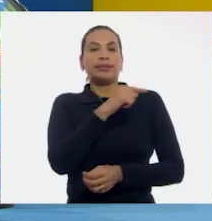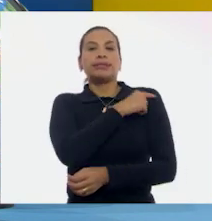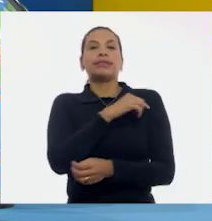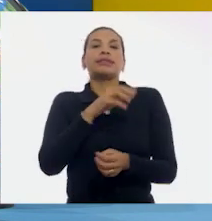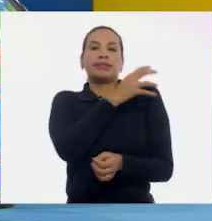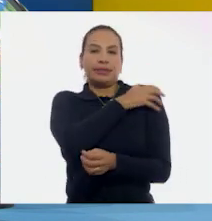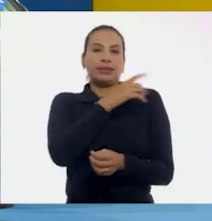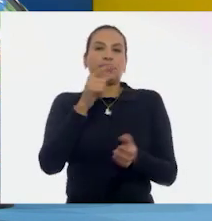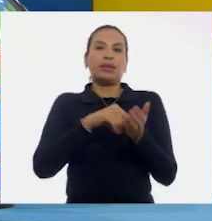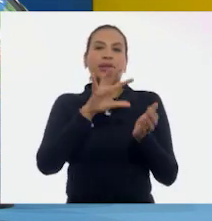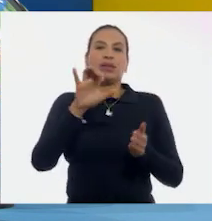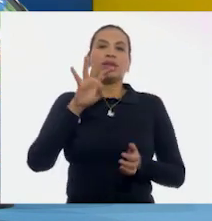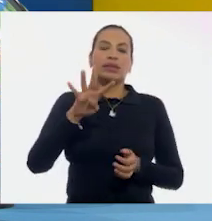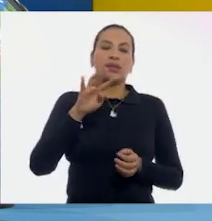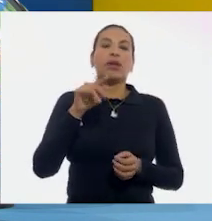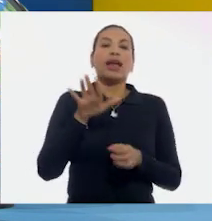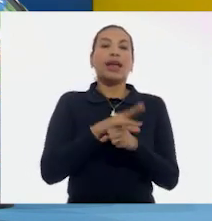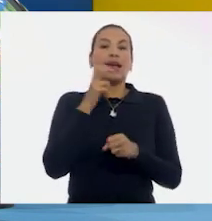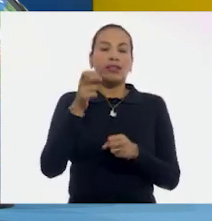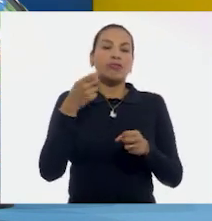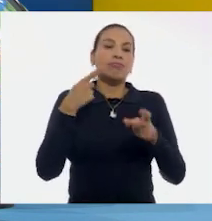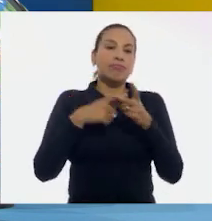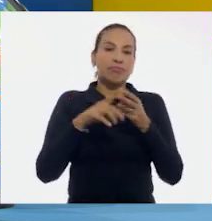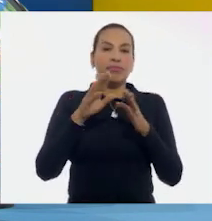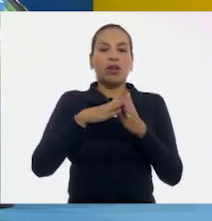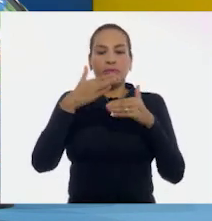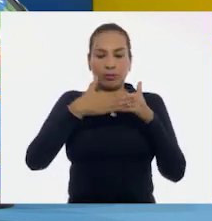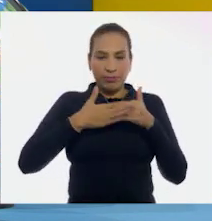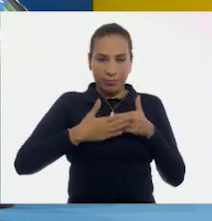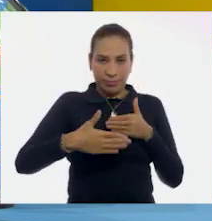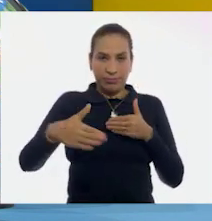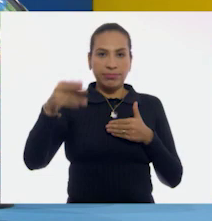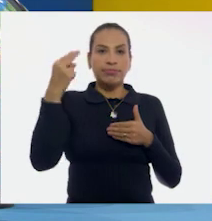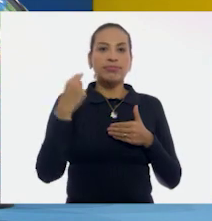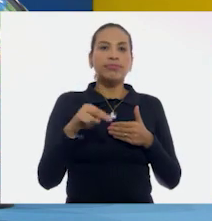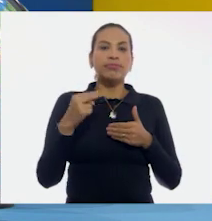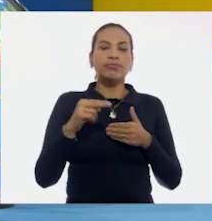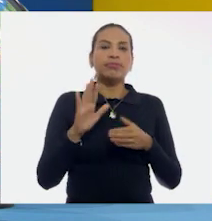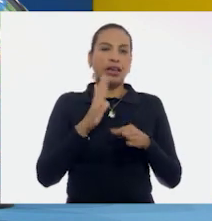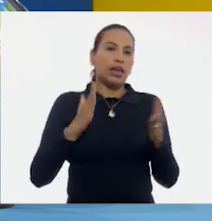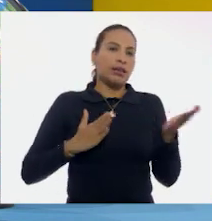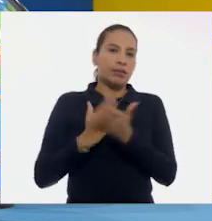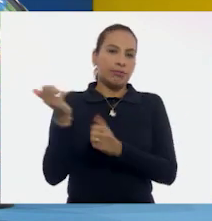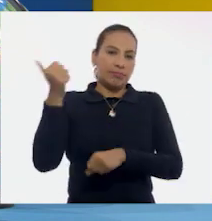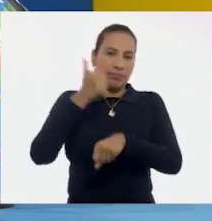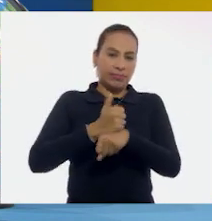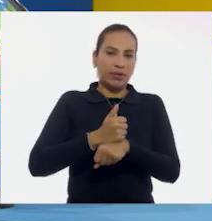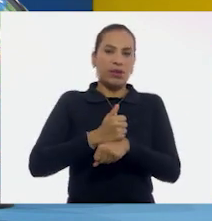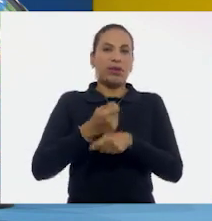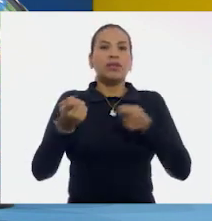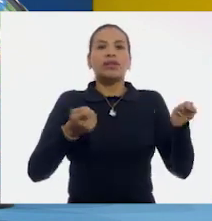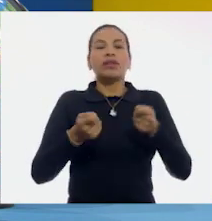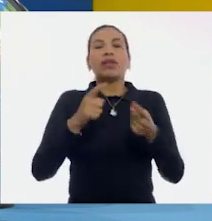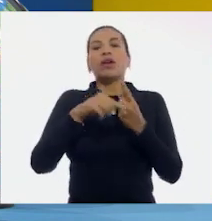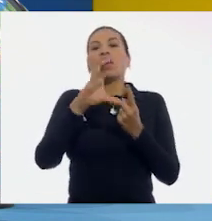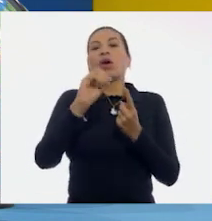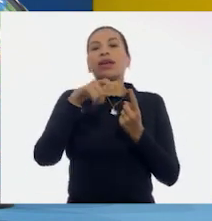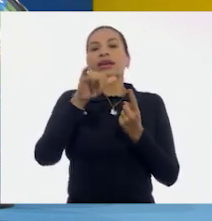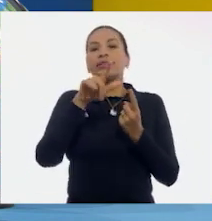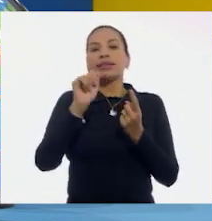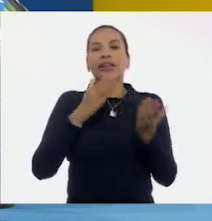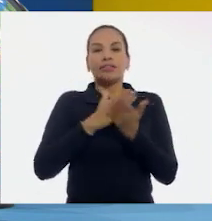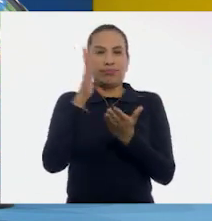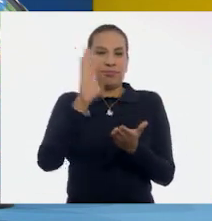1519. Y con esta expedición iniciará un proceso que se ha denominado conquista y colonia, que iremos estudiando con